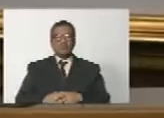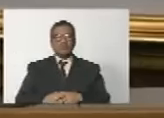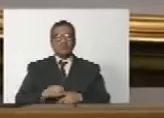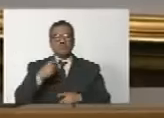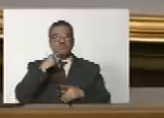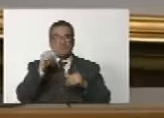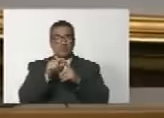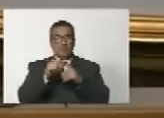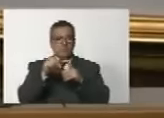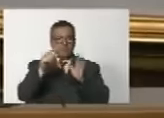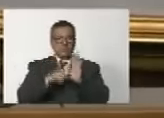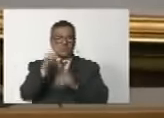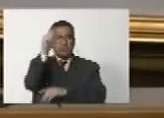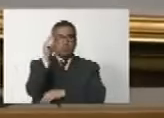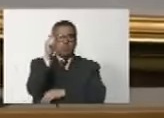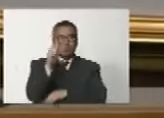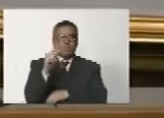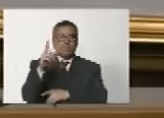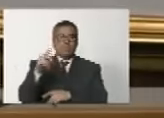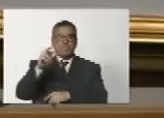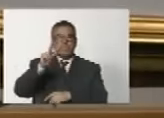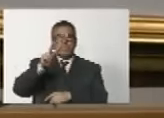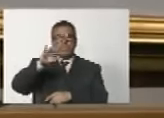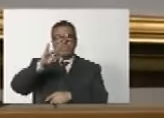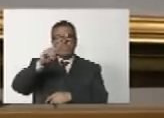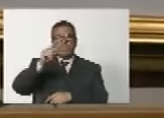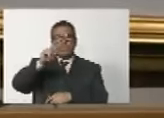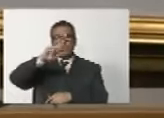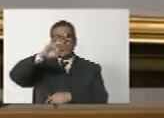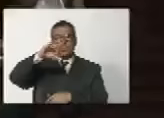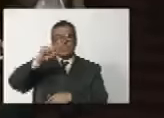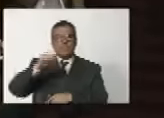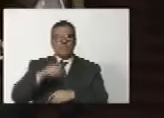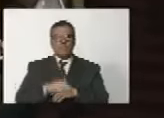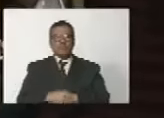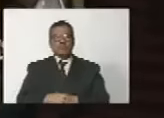Dejo en el derecho de palabra a la diputada Victoria Mata.